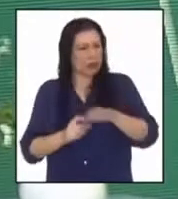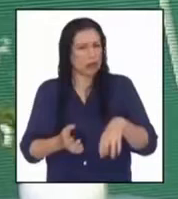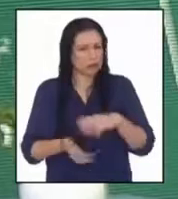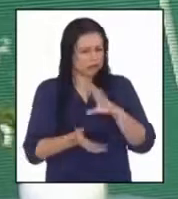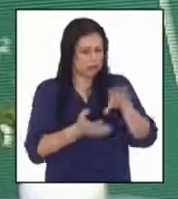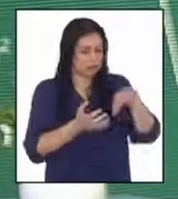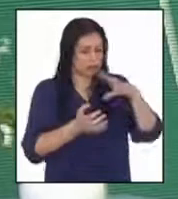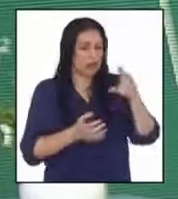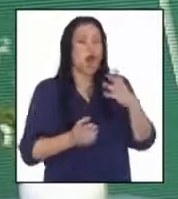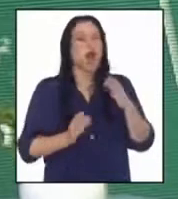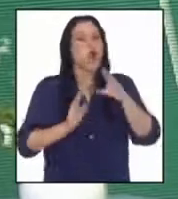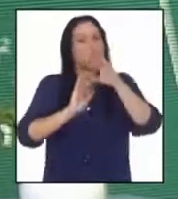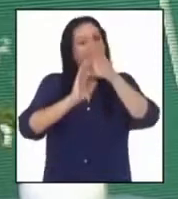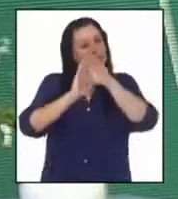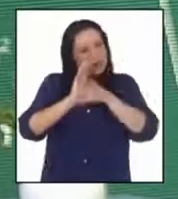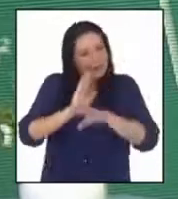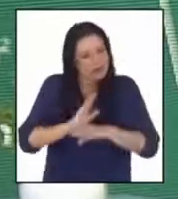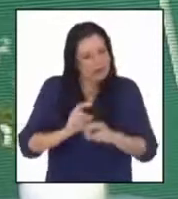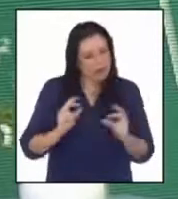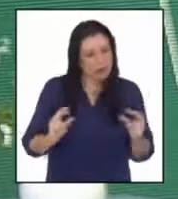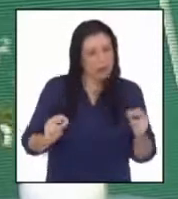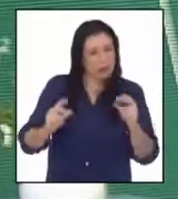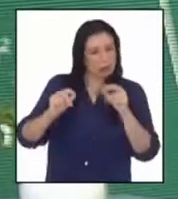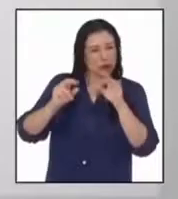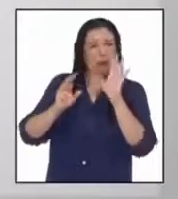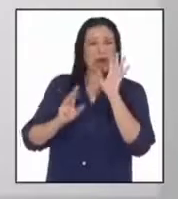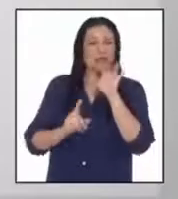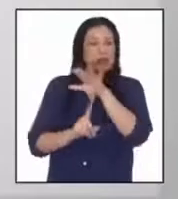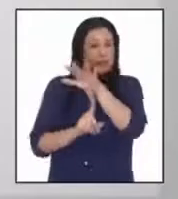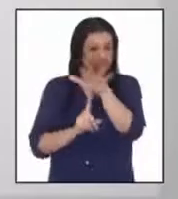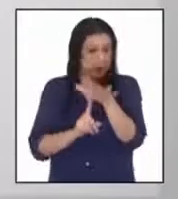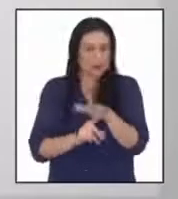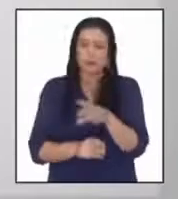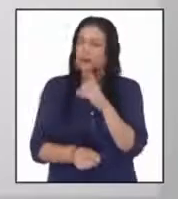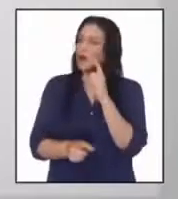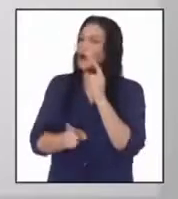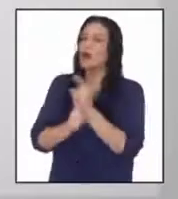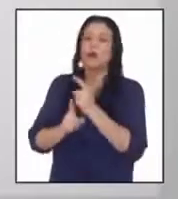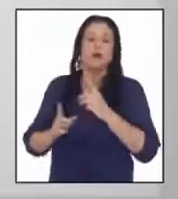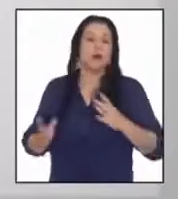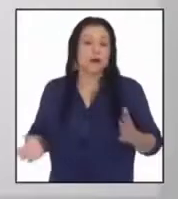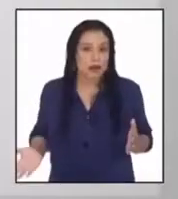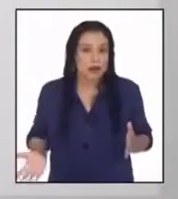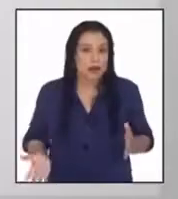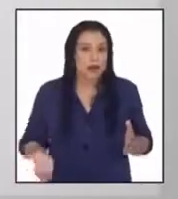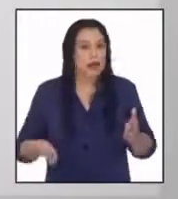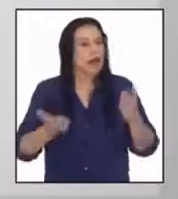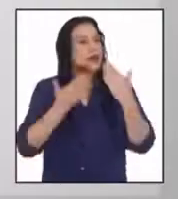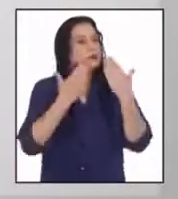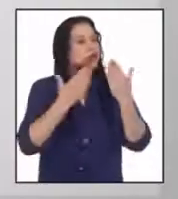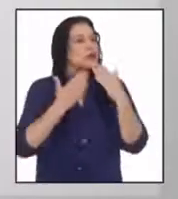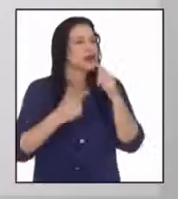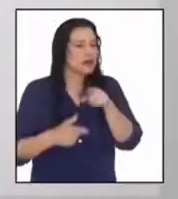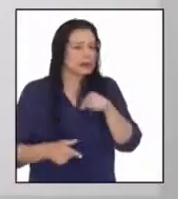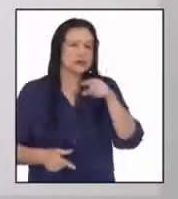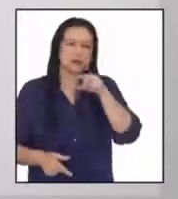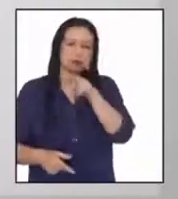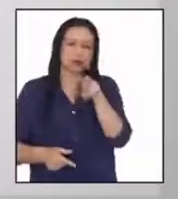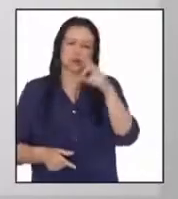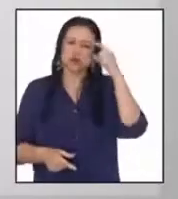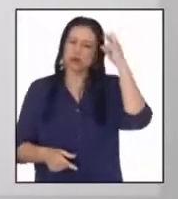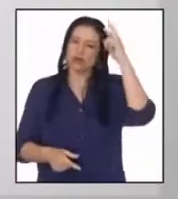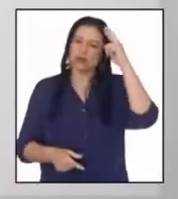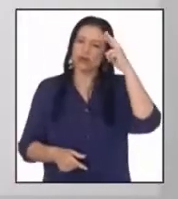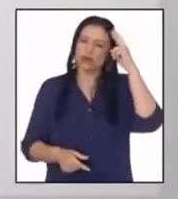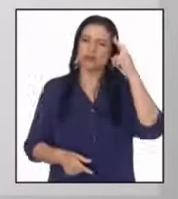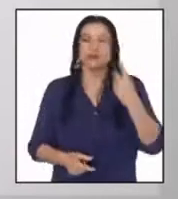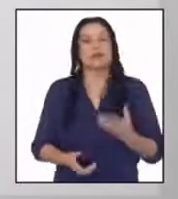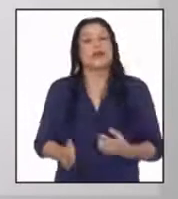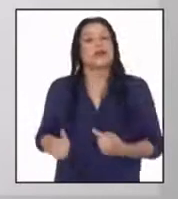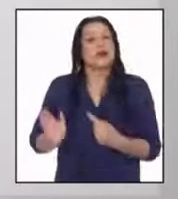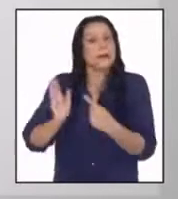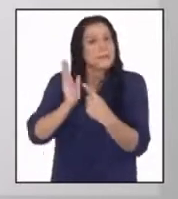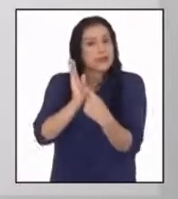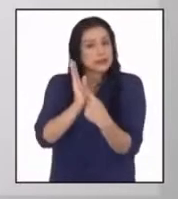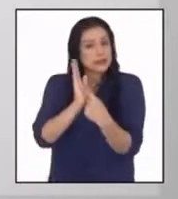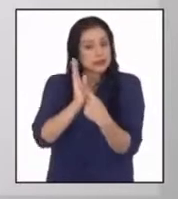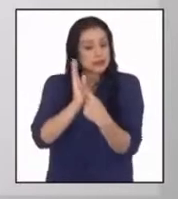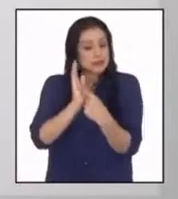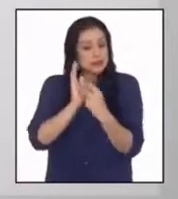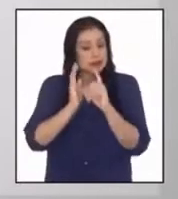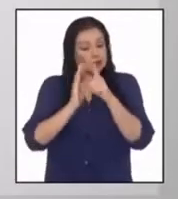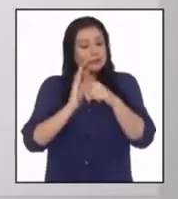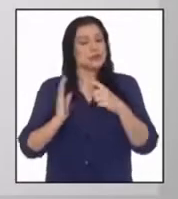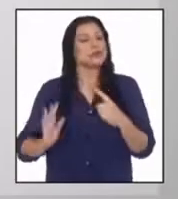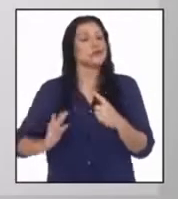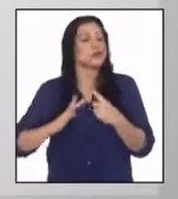la cantidad de emisión de partículas de contaminación. Exacto. Muchas gracias por su reflexión. Déjenme presentarles la